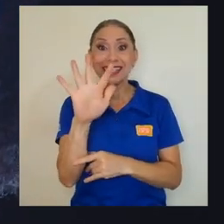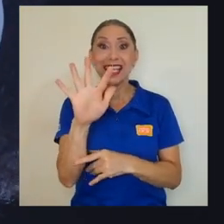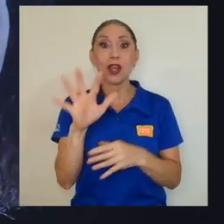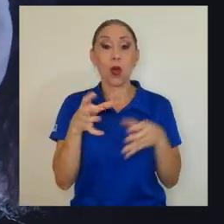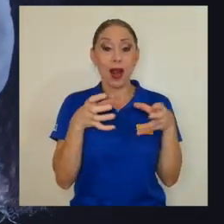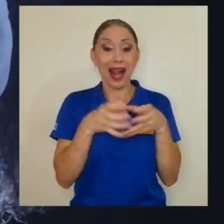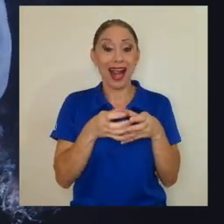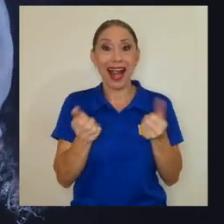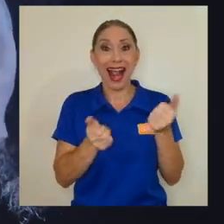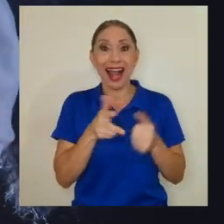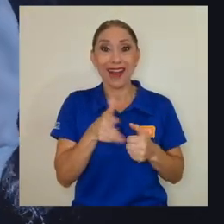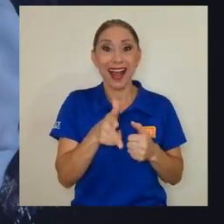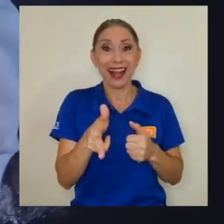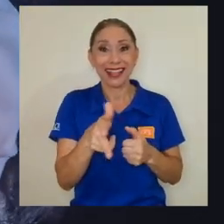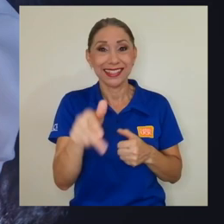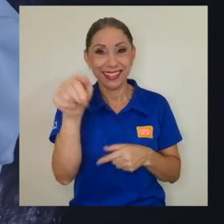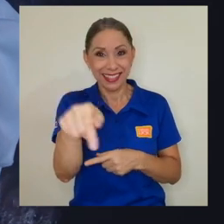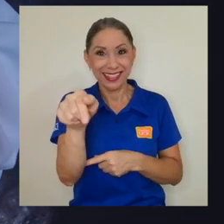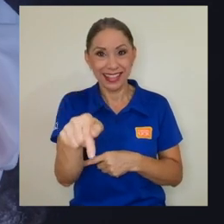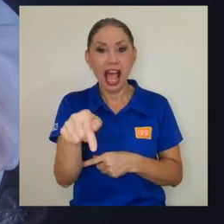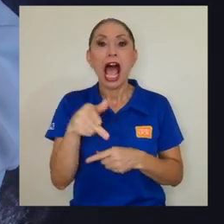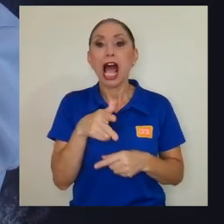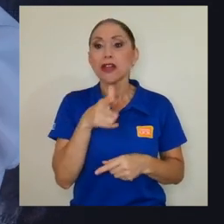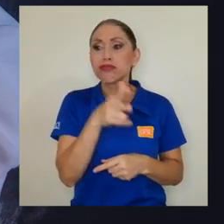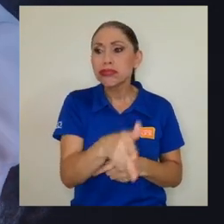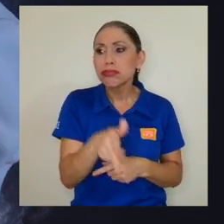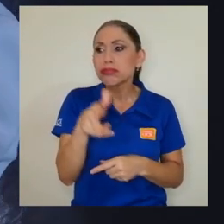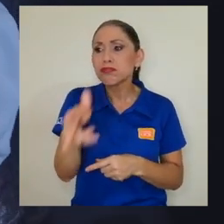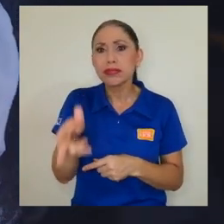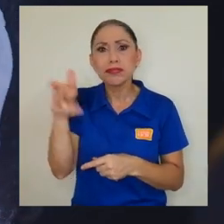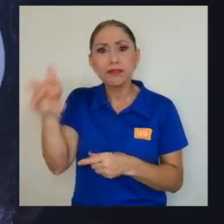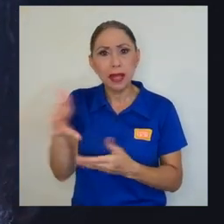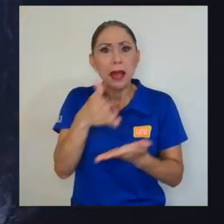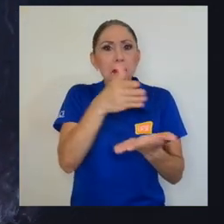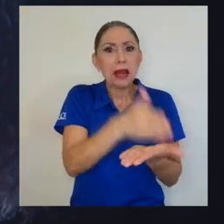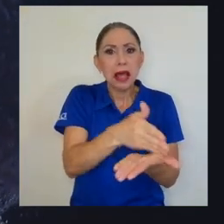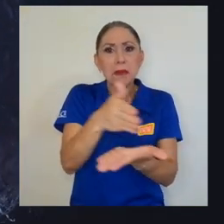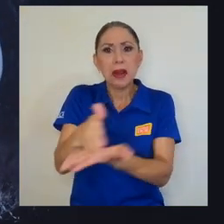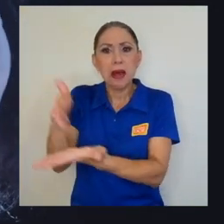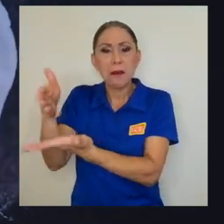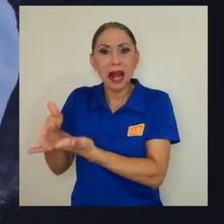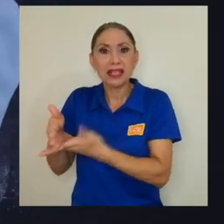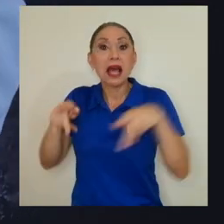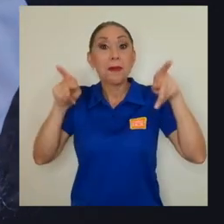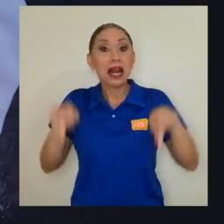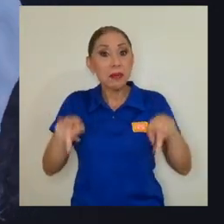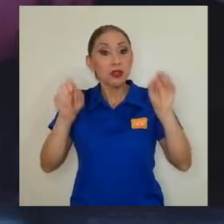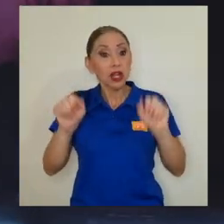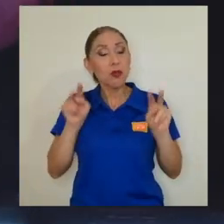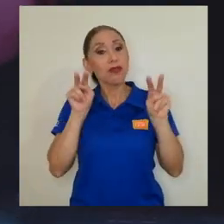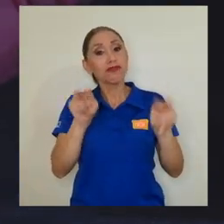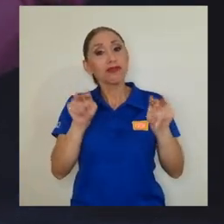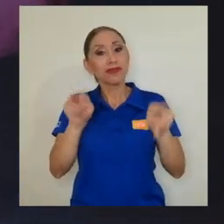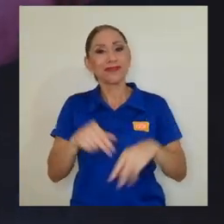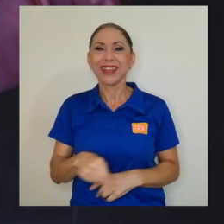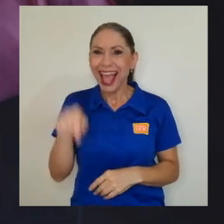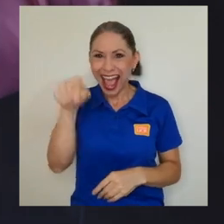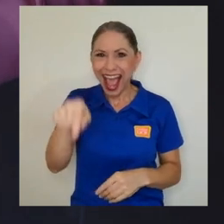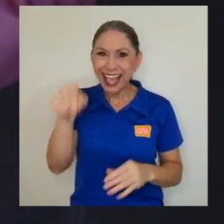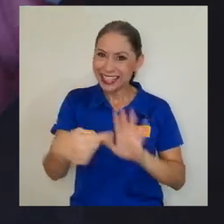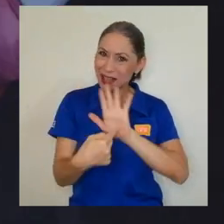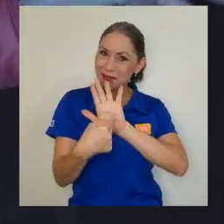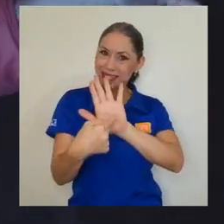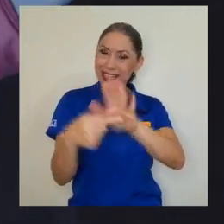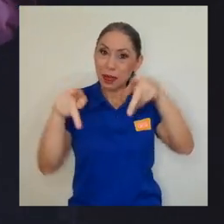caravanas, las cuales realizan un recorrido donde se hacen varias paradas para abarcar el mayor número de personas posible. Aquí se han